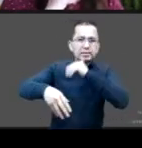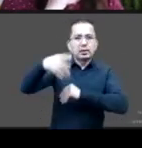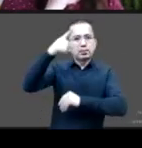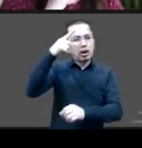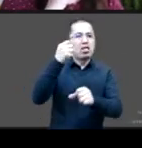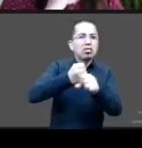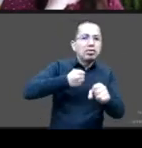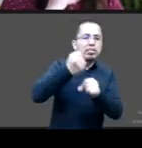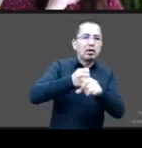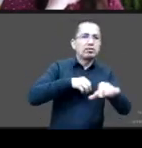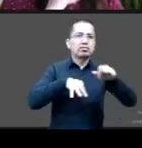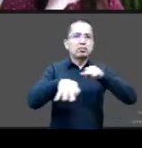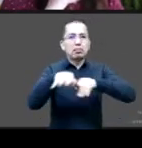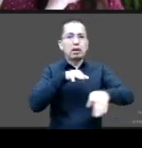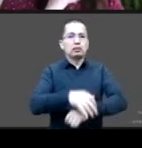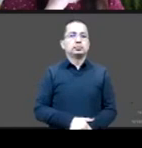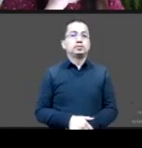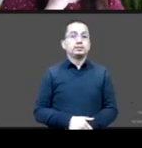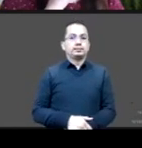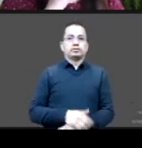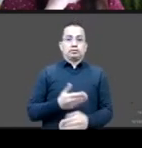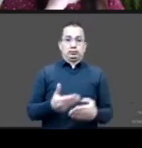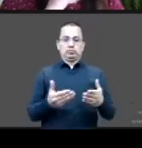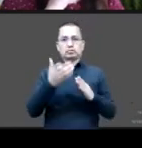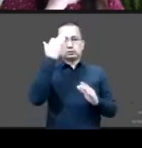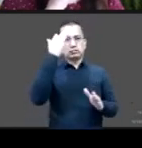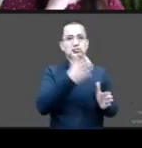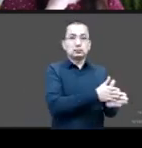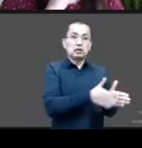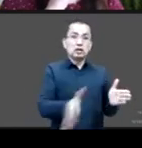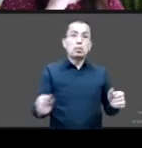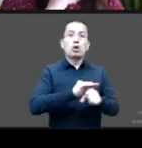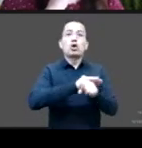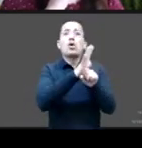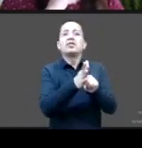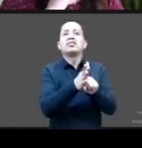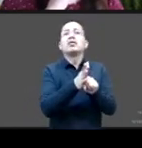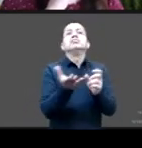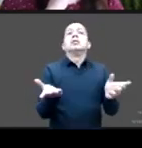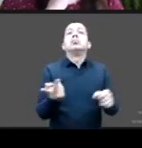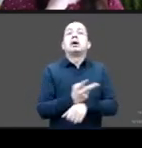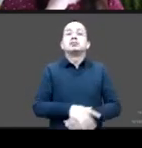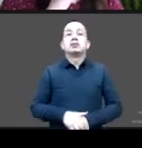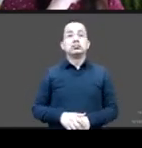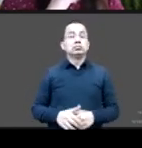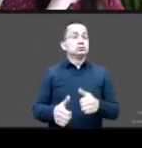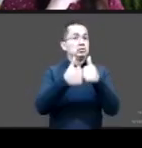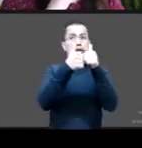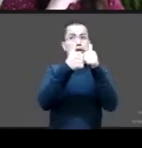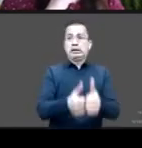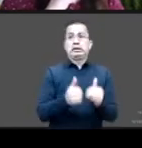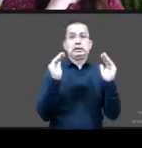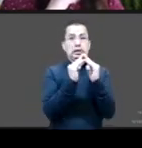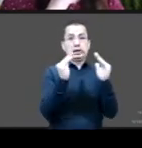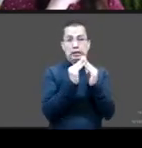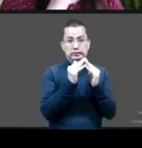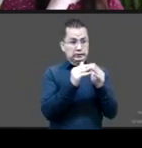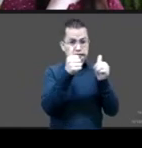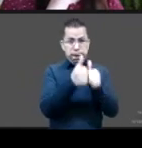llevamos en nuestras casas? a todos se nos dijo quédate en tu casa y yo digo el significado de